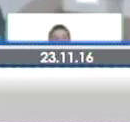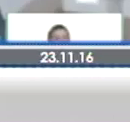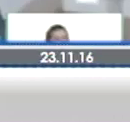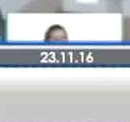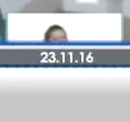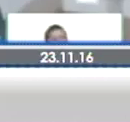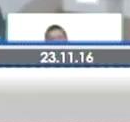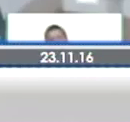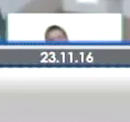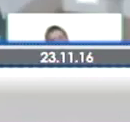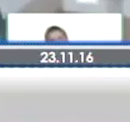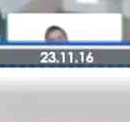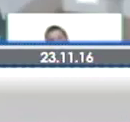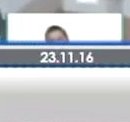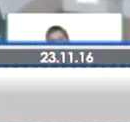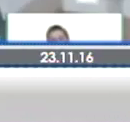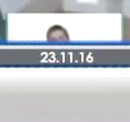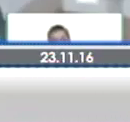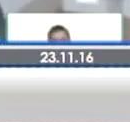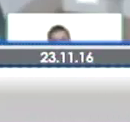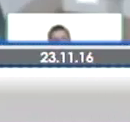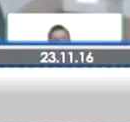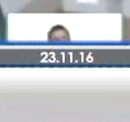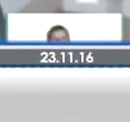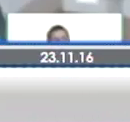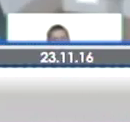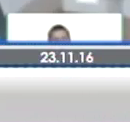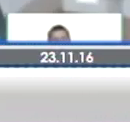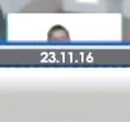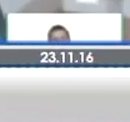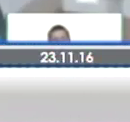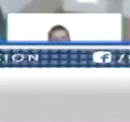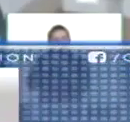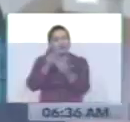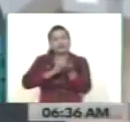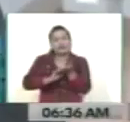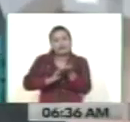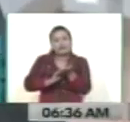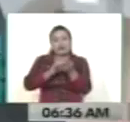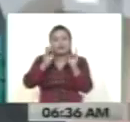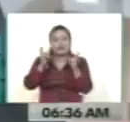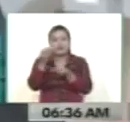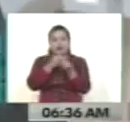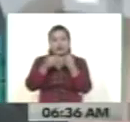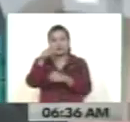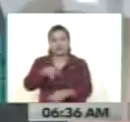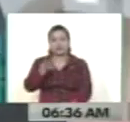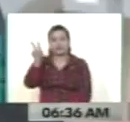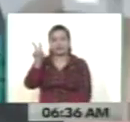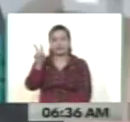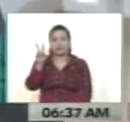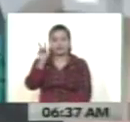y la invitación a la oposición a también participar en esa mesa para trabajar sobre las soluciones del tema económico en el país, y ellos no han querido participar.